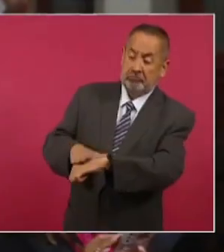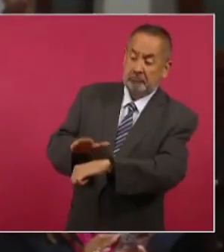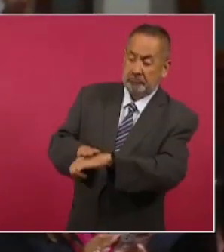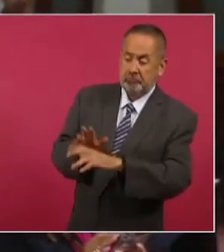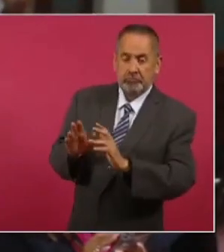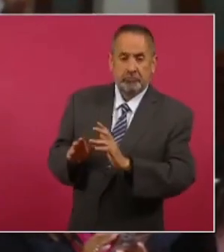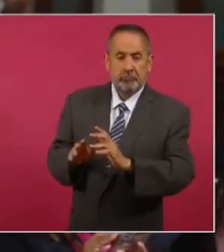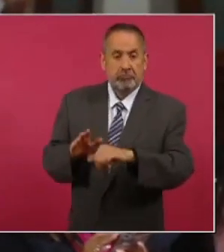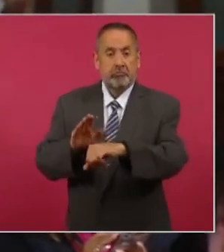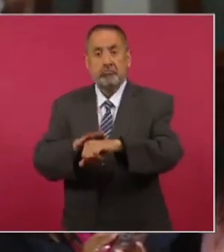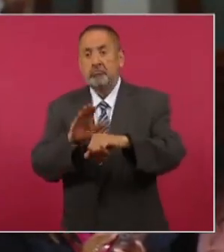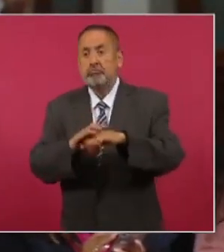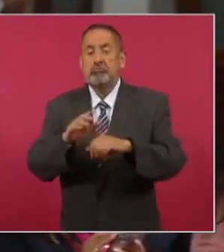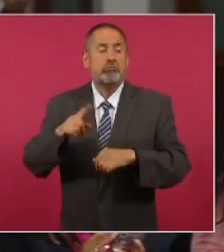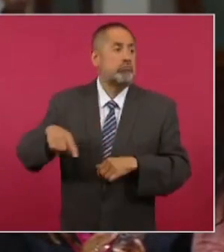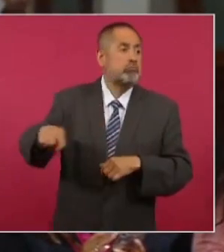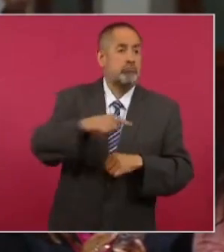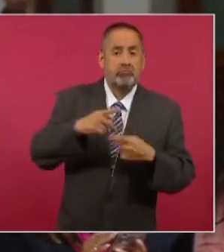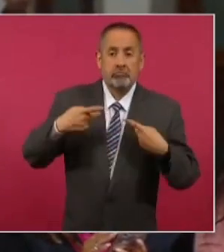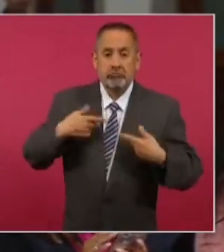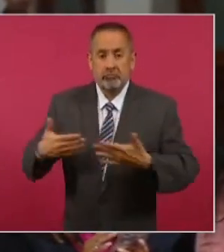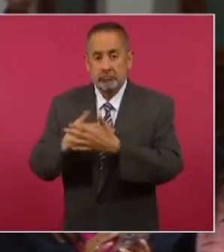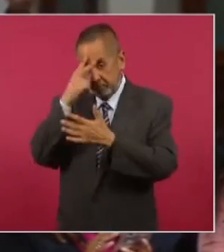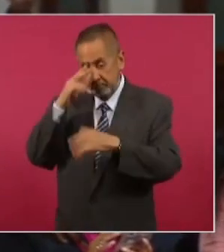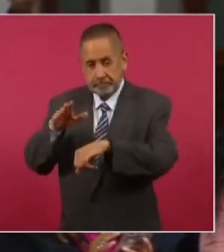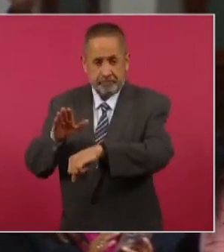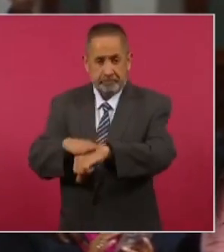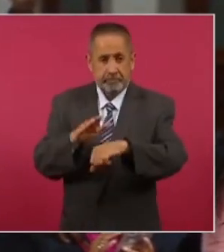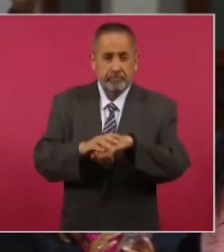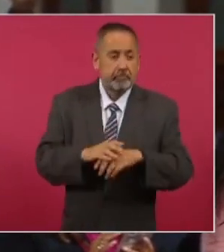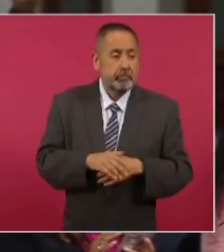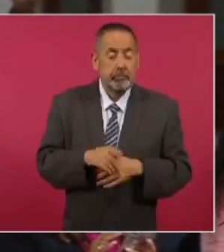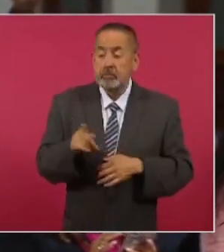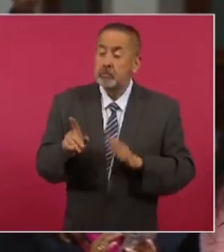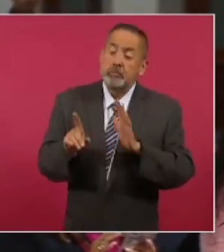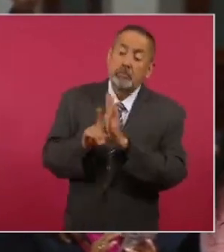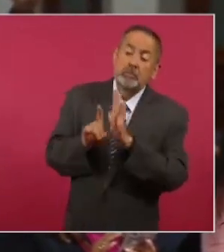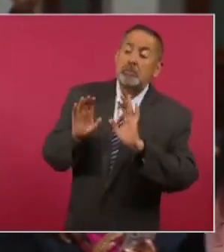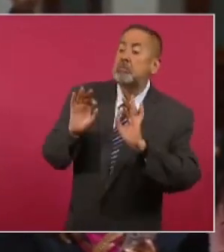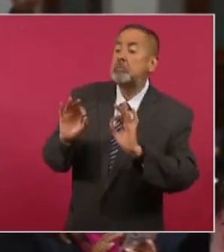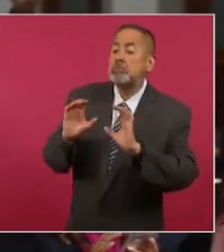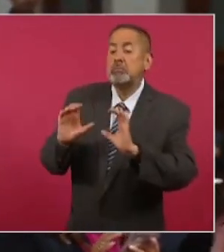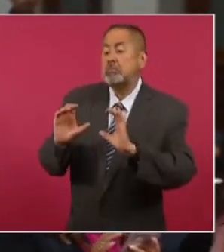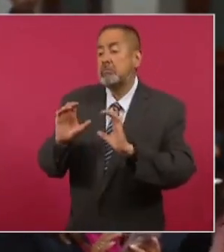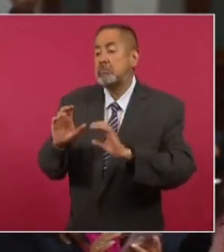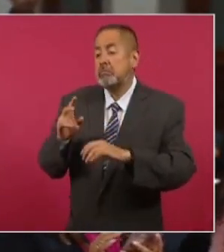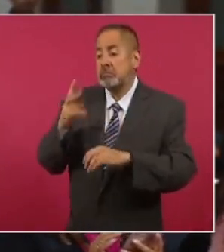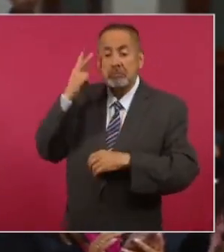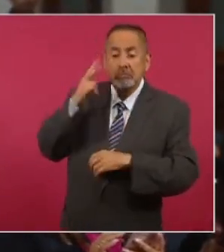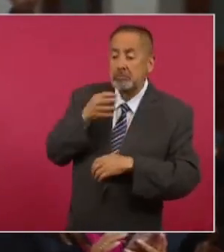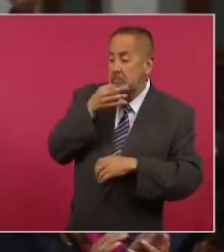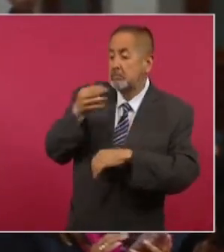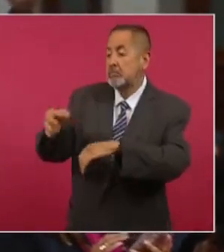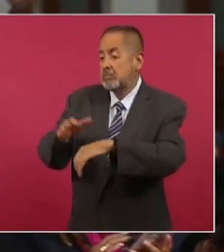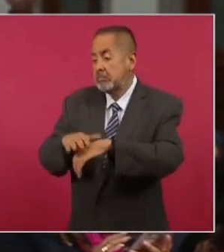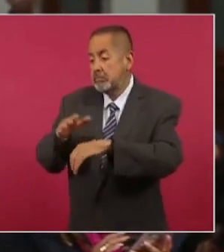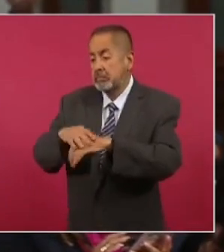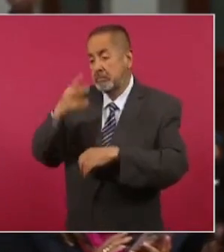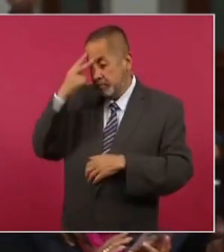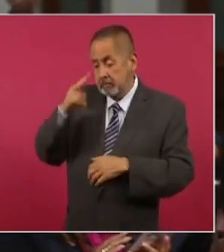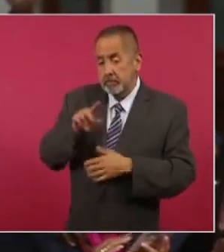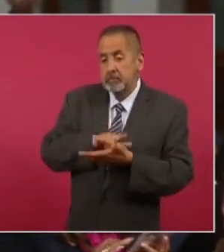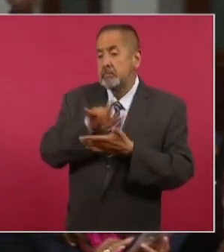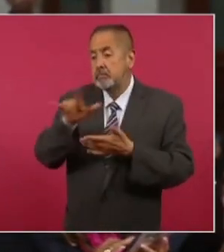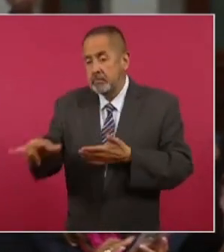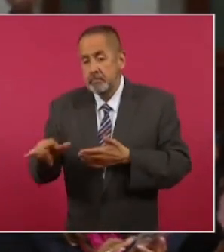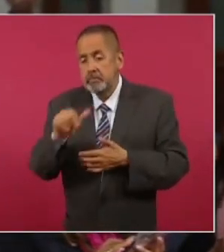los con nacionales a los compatriotas estas alertas de viaje que todos los días pues tenemos que estar informando en el sur de California